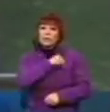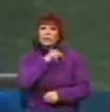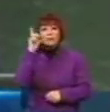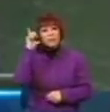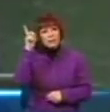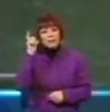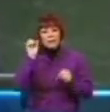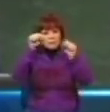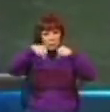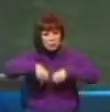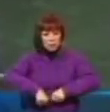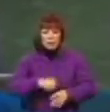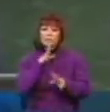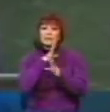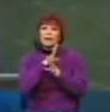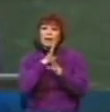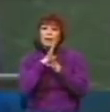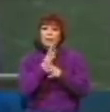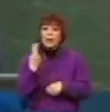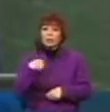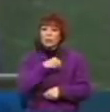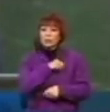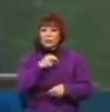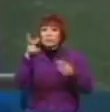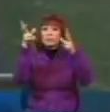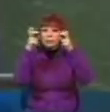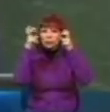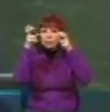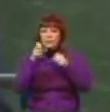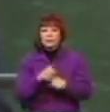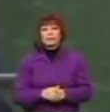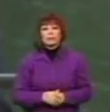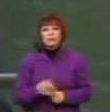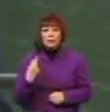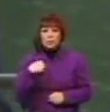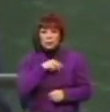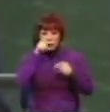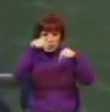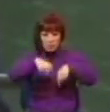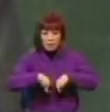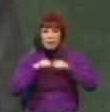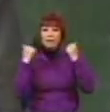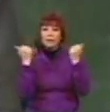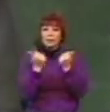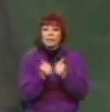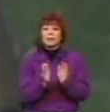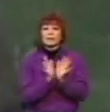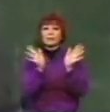ser escuchados en el único espacio que existe para ello, esta Asamblea General.